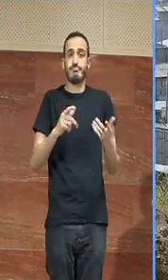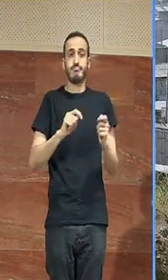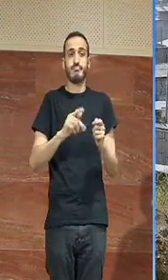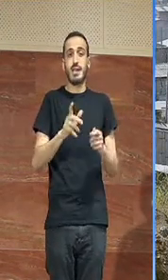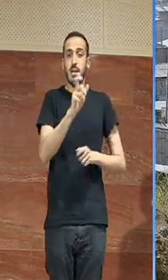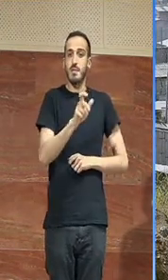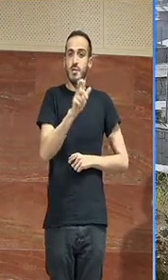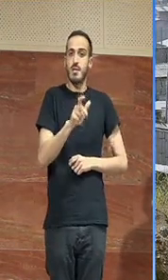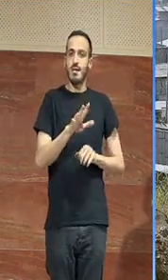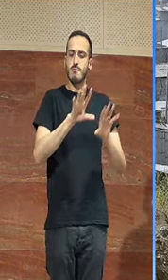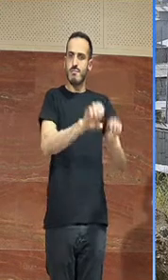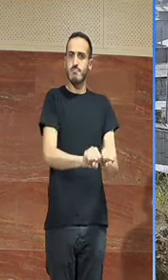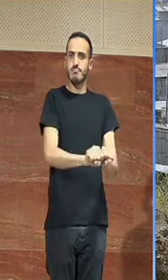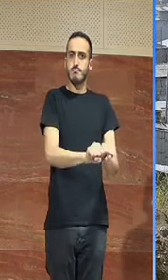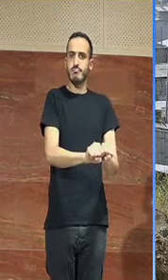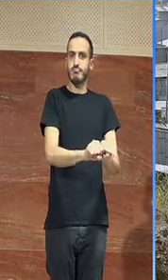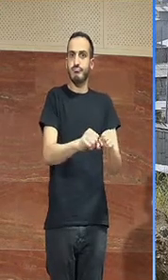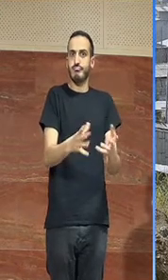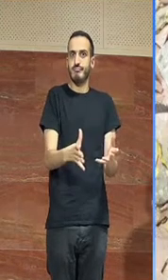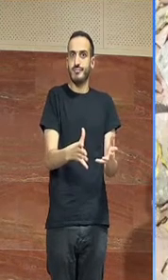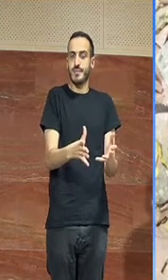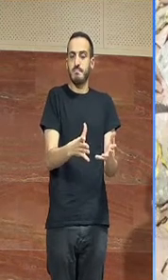situaciones de tenencia y se opta por la vía